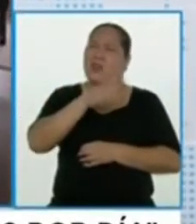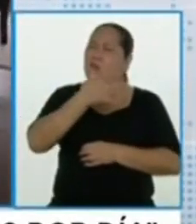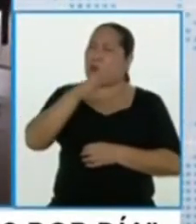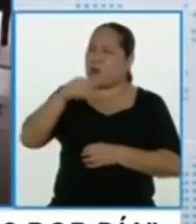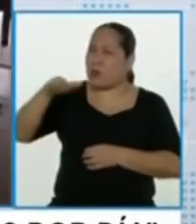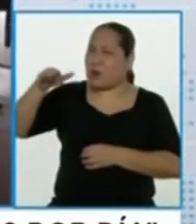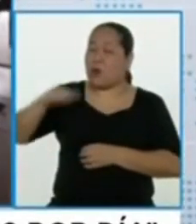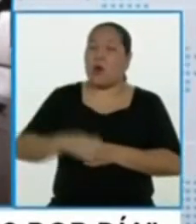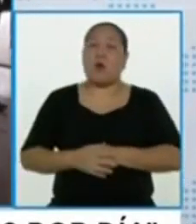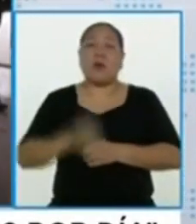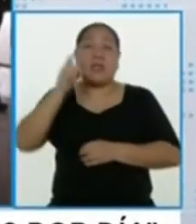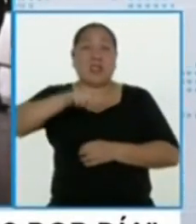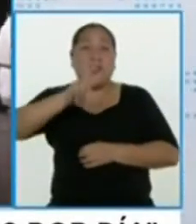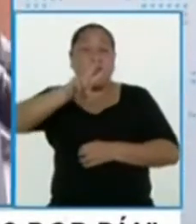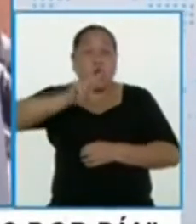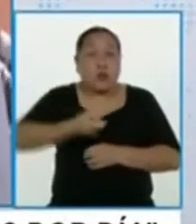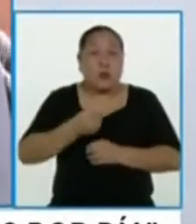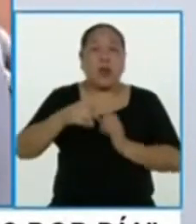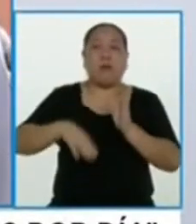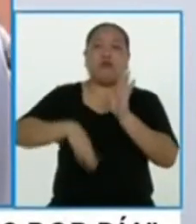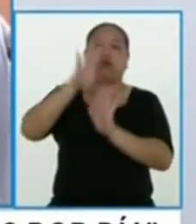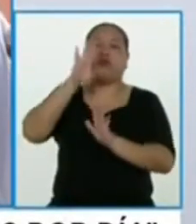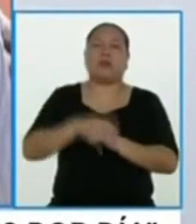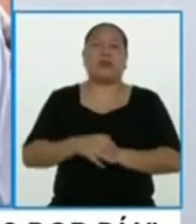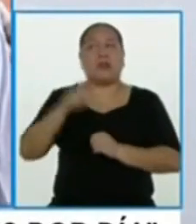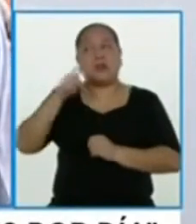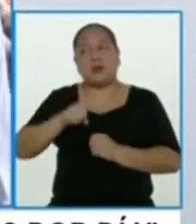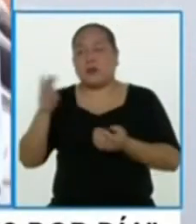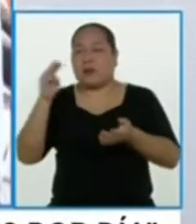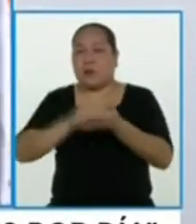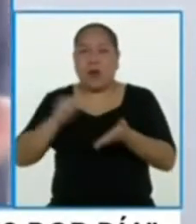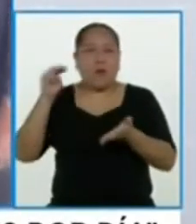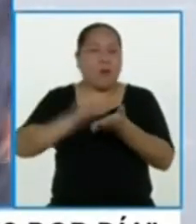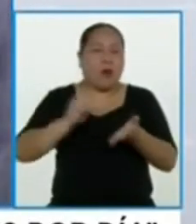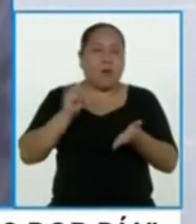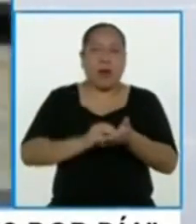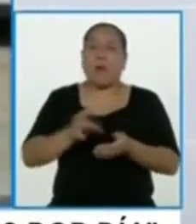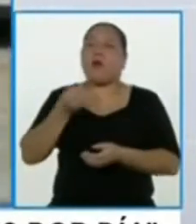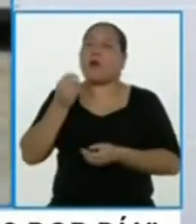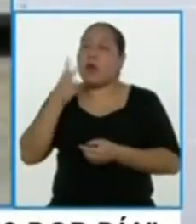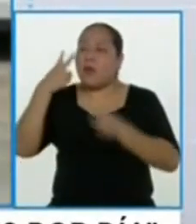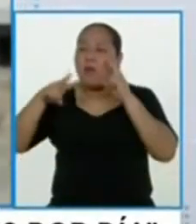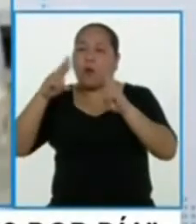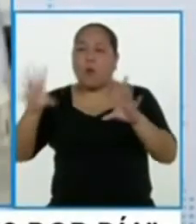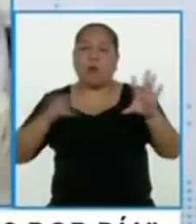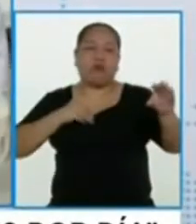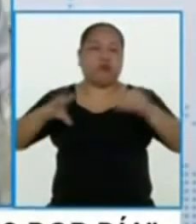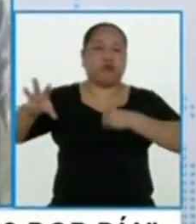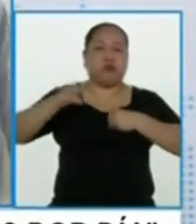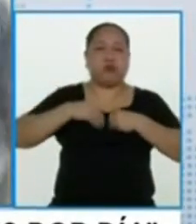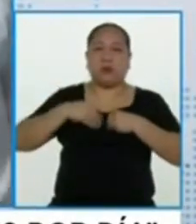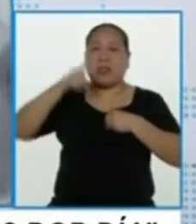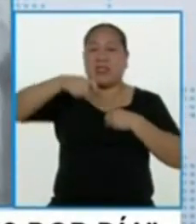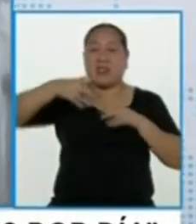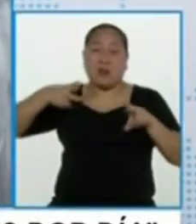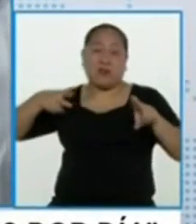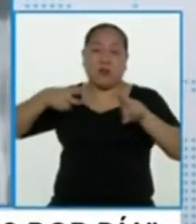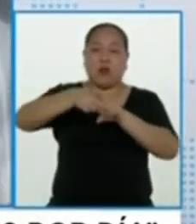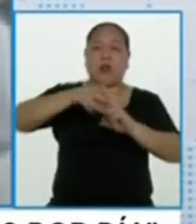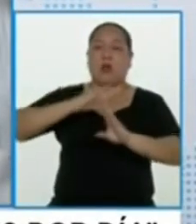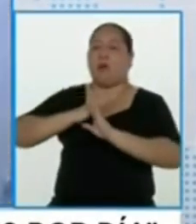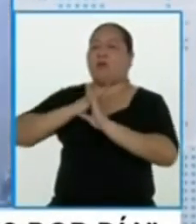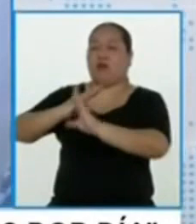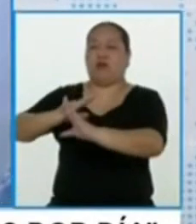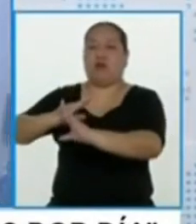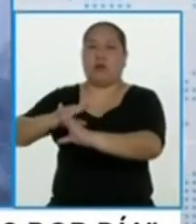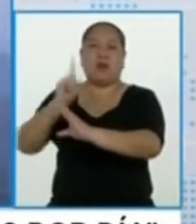2.500. Y vamos a necesitar más en la medida que no se prevengan la mayor cantidad de casos y no cortamos las cadenas de transmisión. Entonces, ya, pero ¿cómo la cortamos, así,